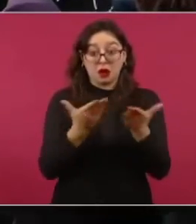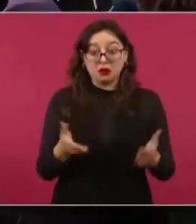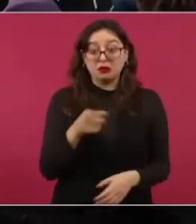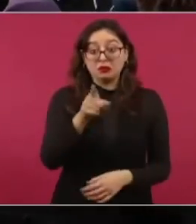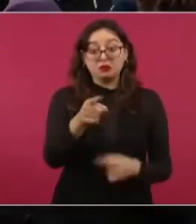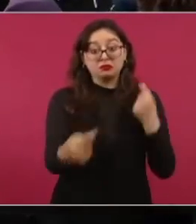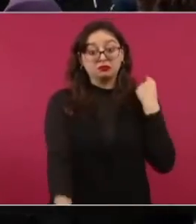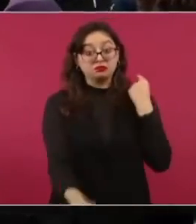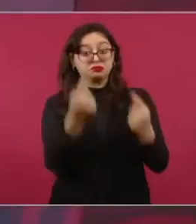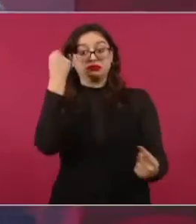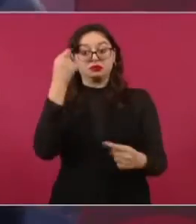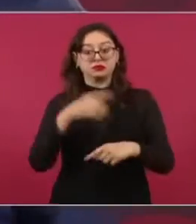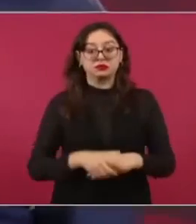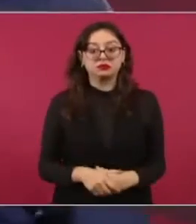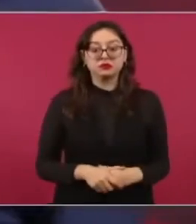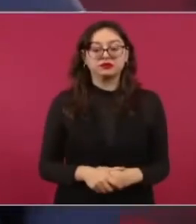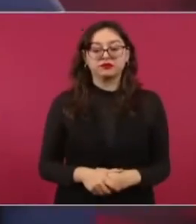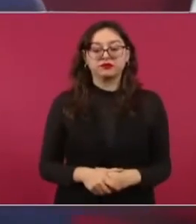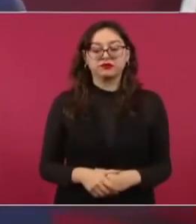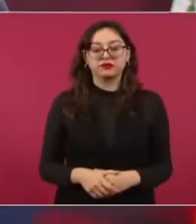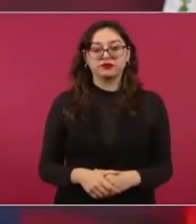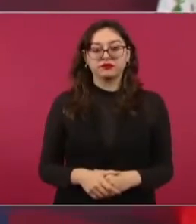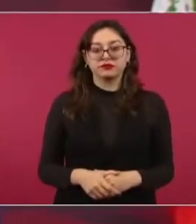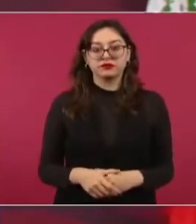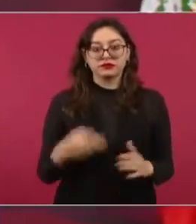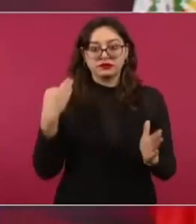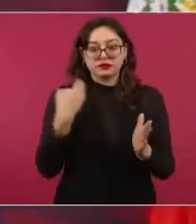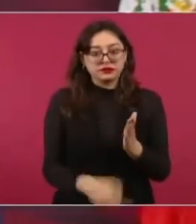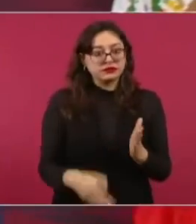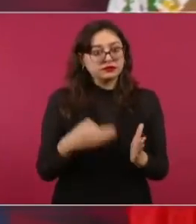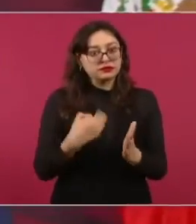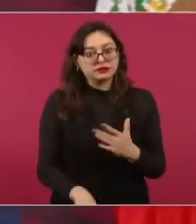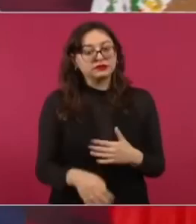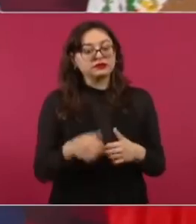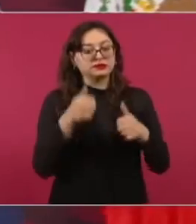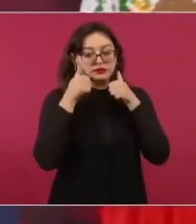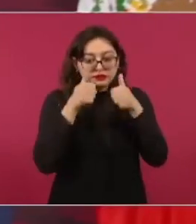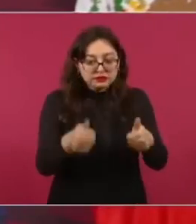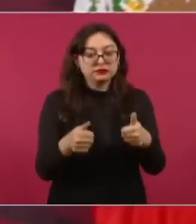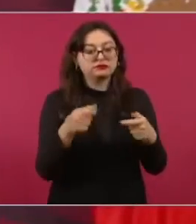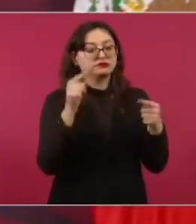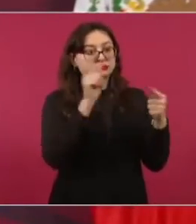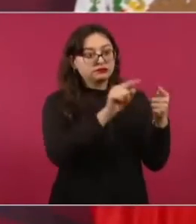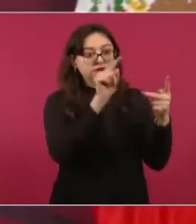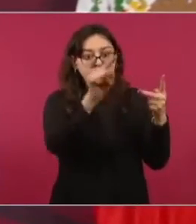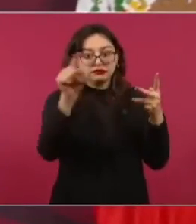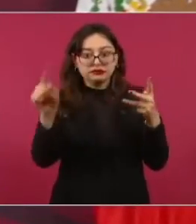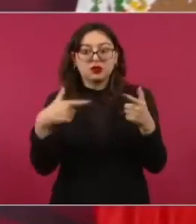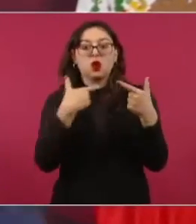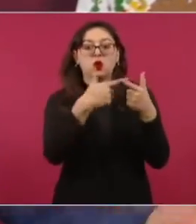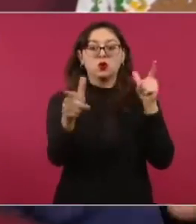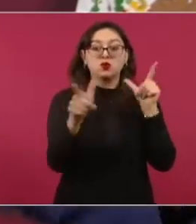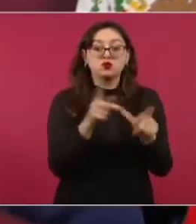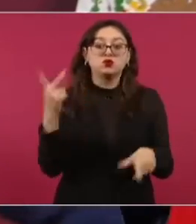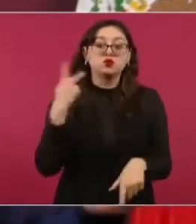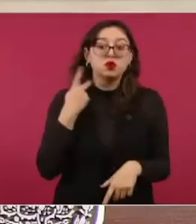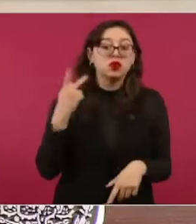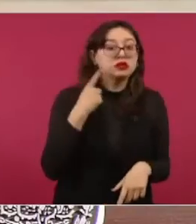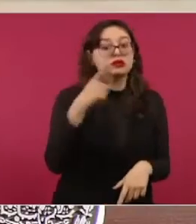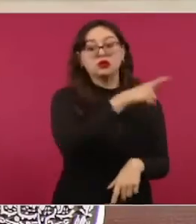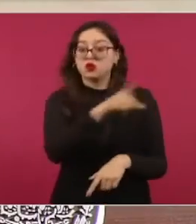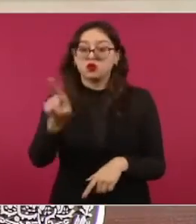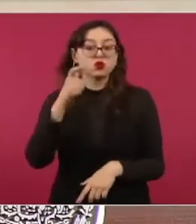oiga, pero le falta, ¿no? Todavía, porque los partidos, pues